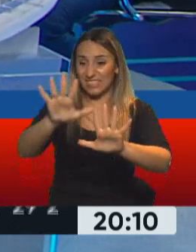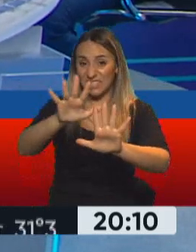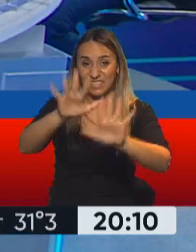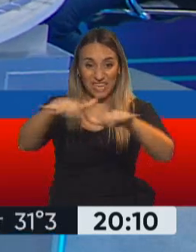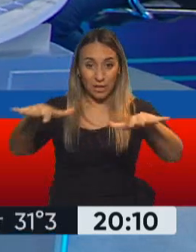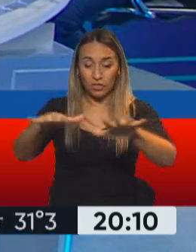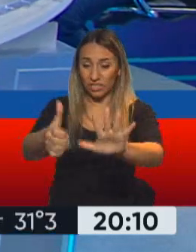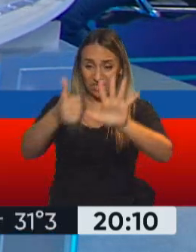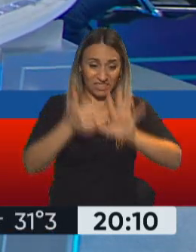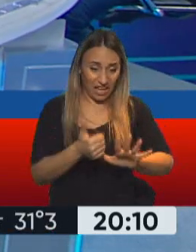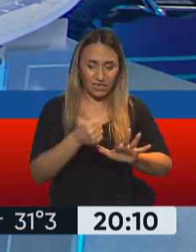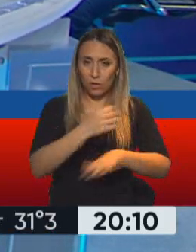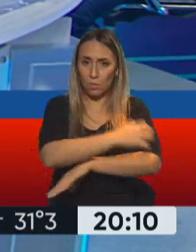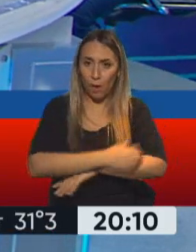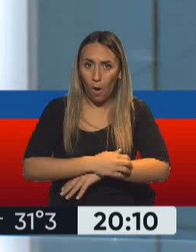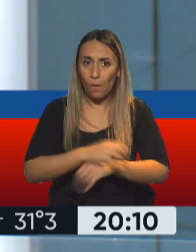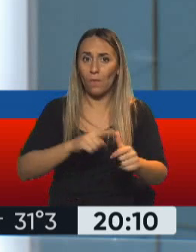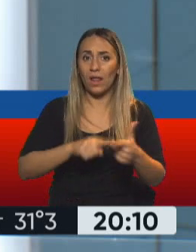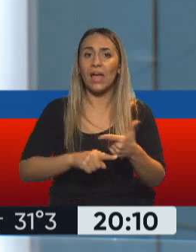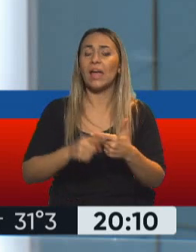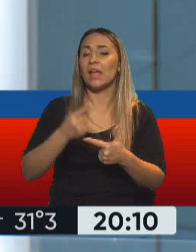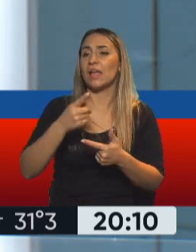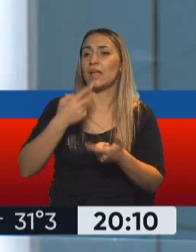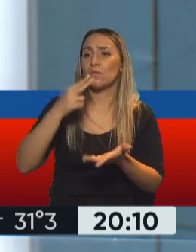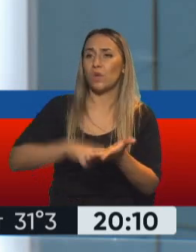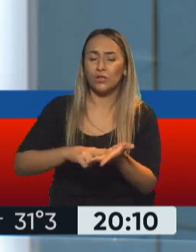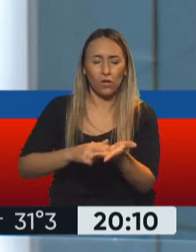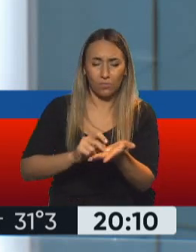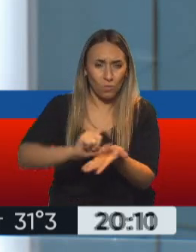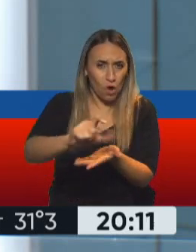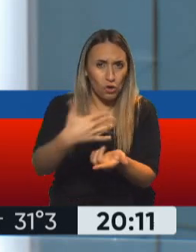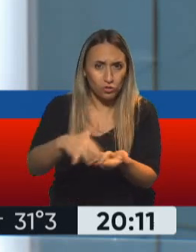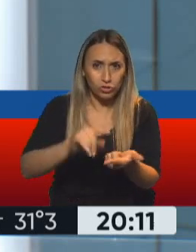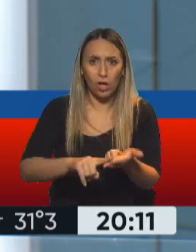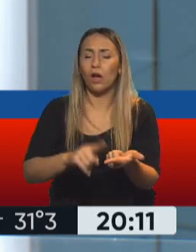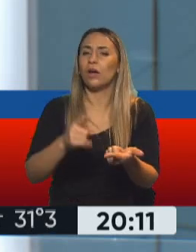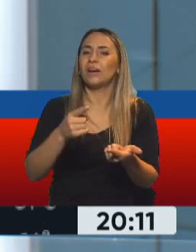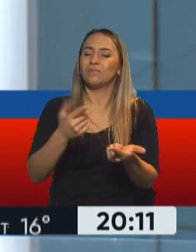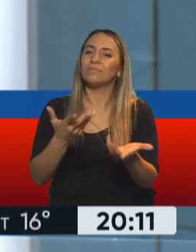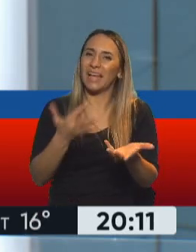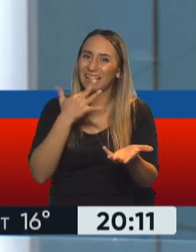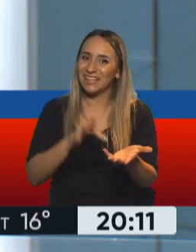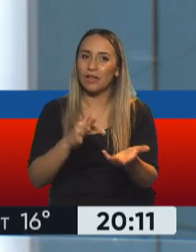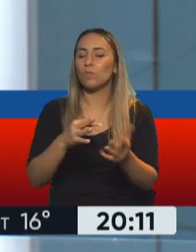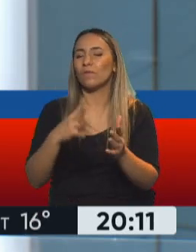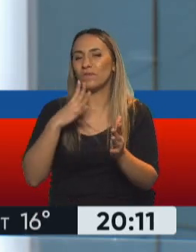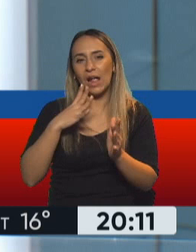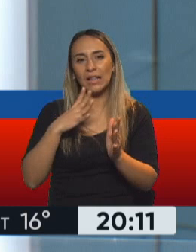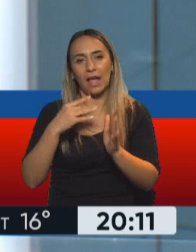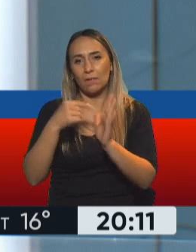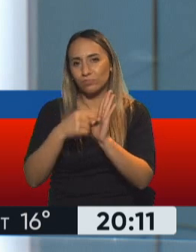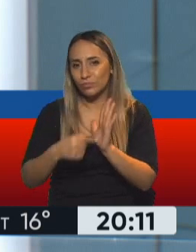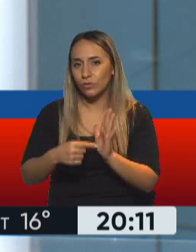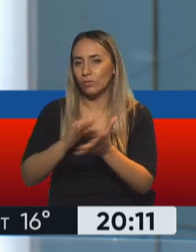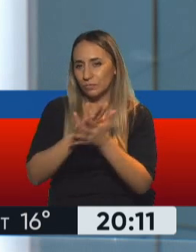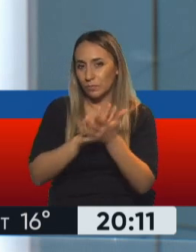carga impositiva muy alta, o que falta simplificarla. Hay un montón de desafíos que todavía falta para llevar adelante para